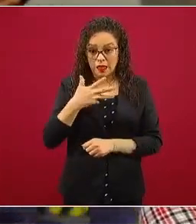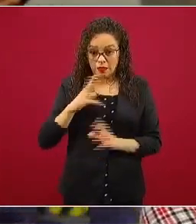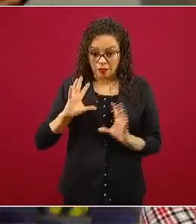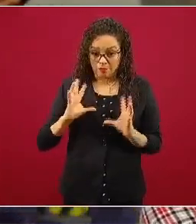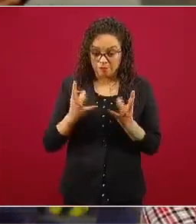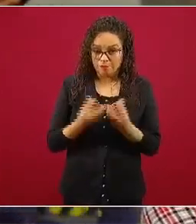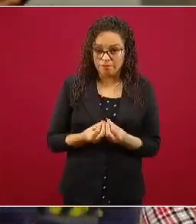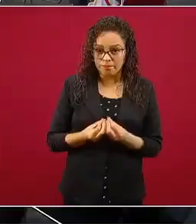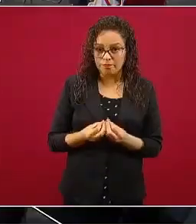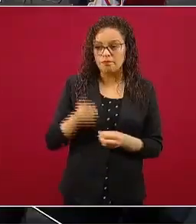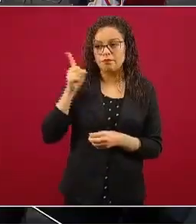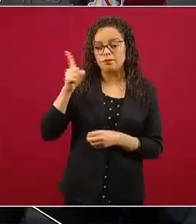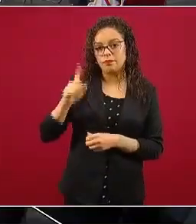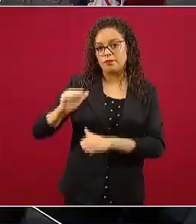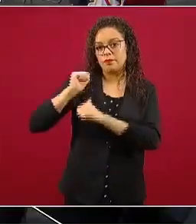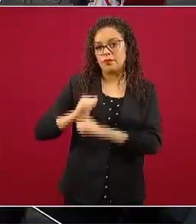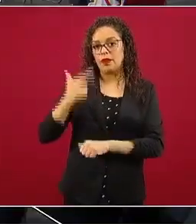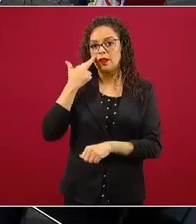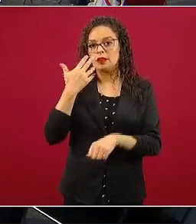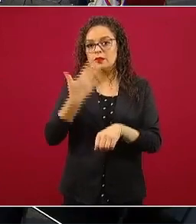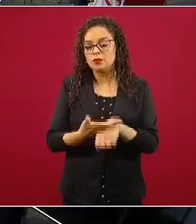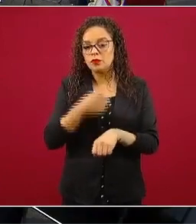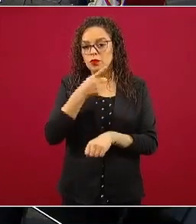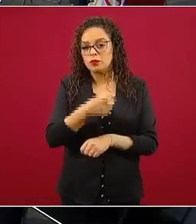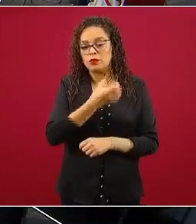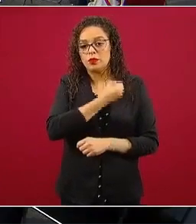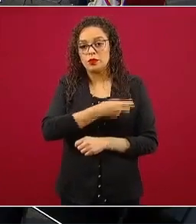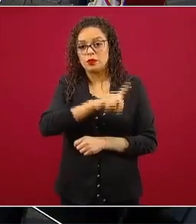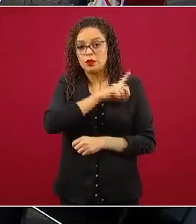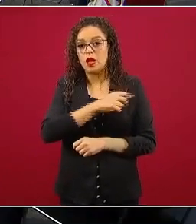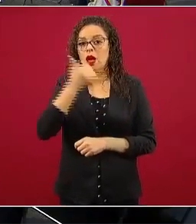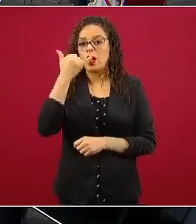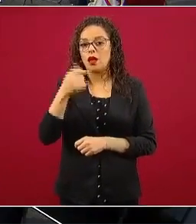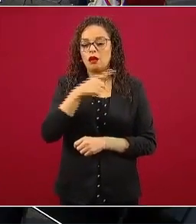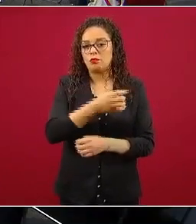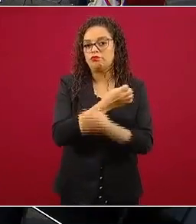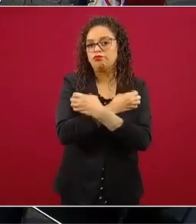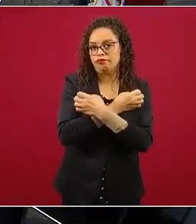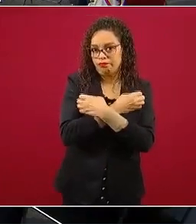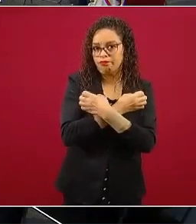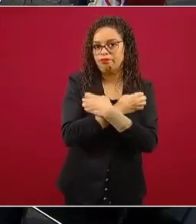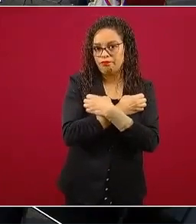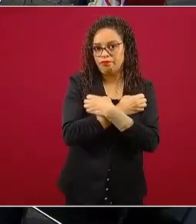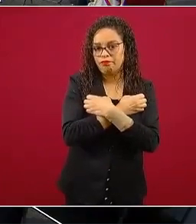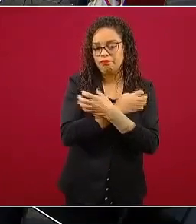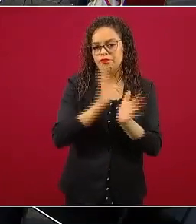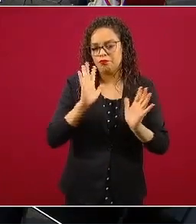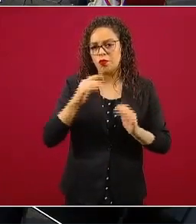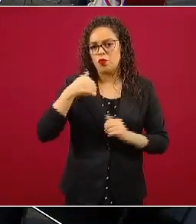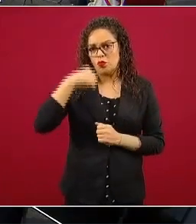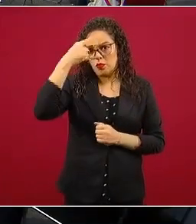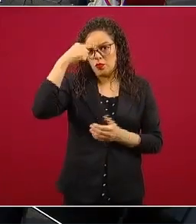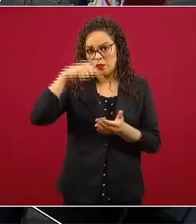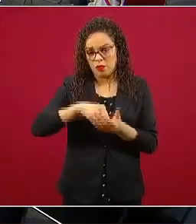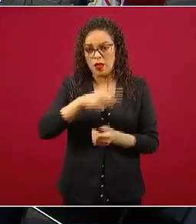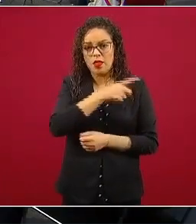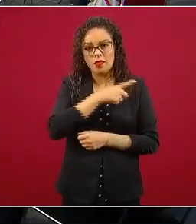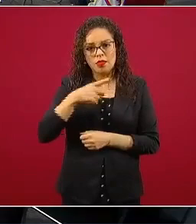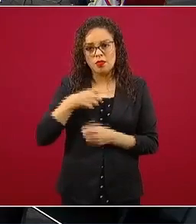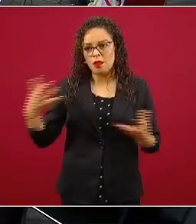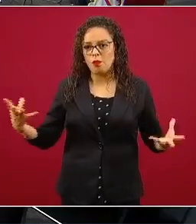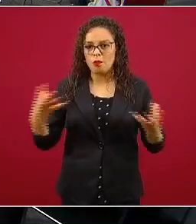las autoridades de salud y las de educación. Entonces, pienso yo que aquí debería de haber una coordinación entre ambas para